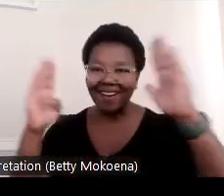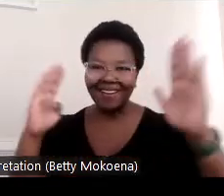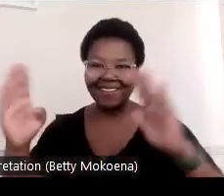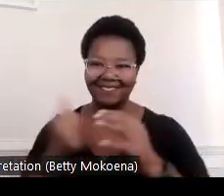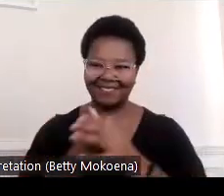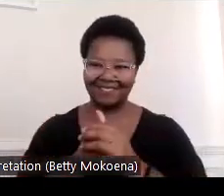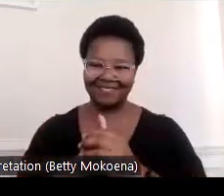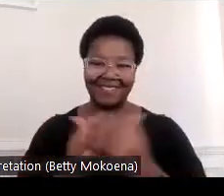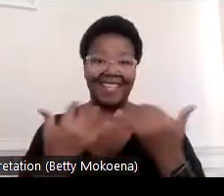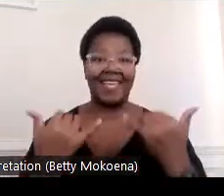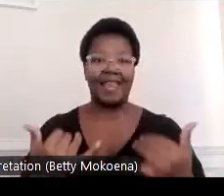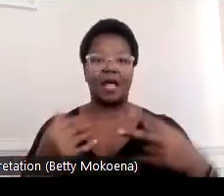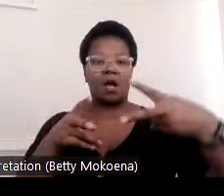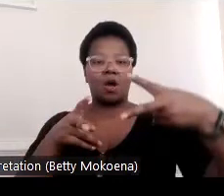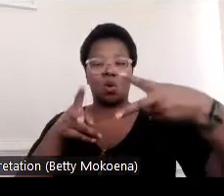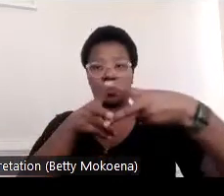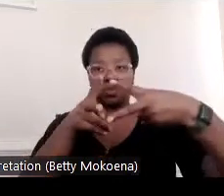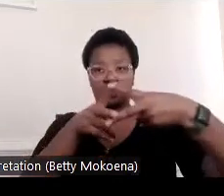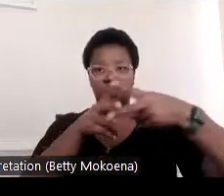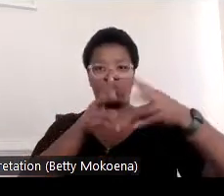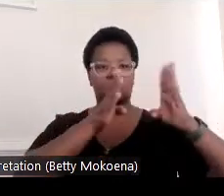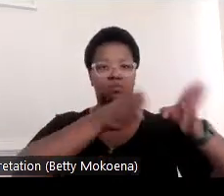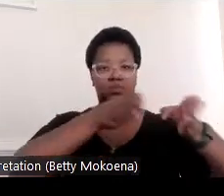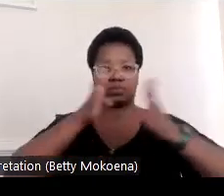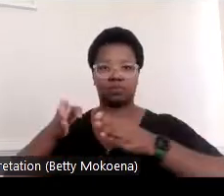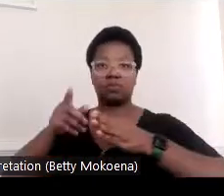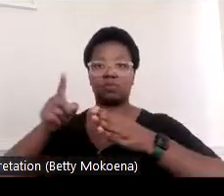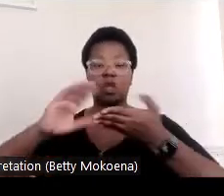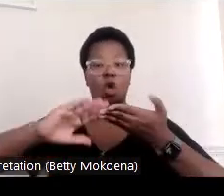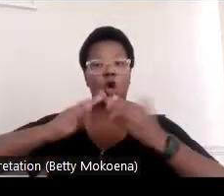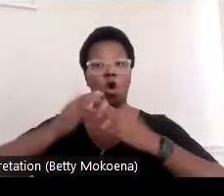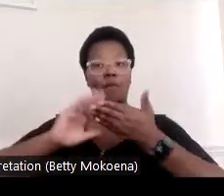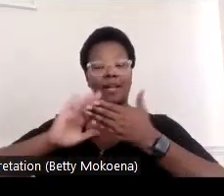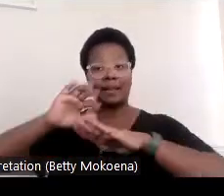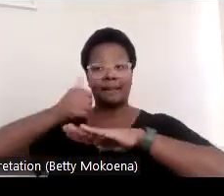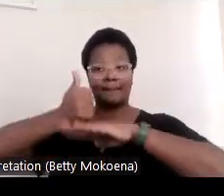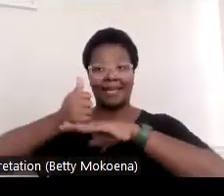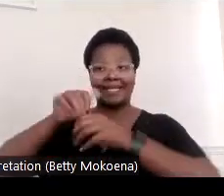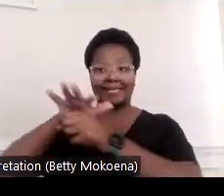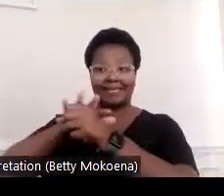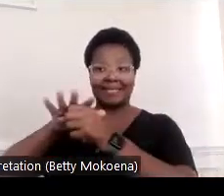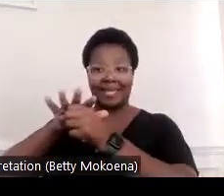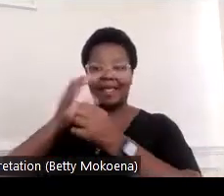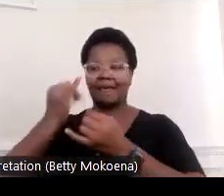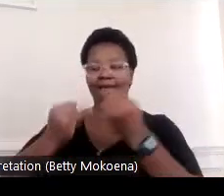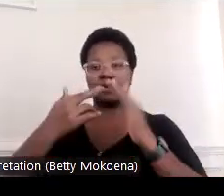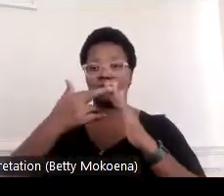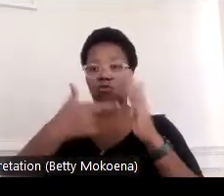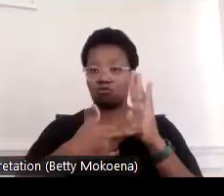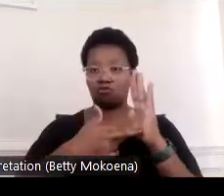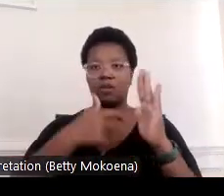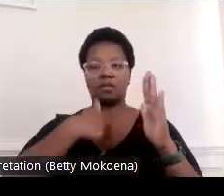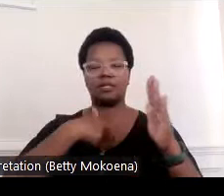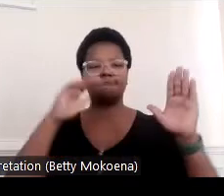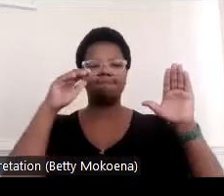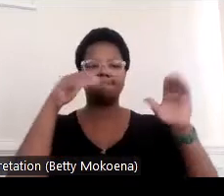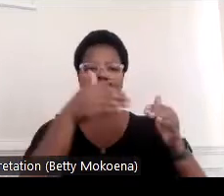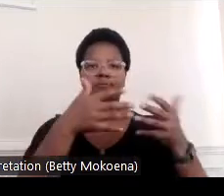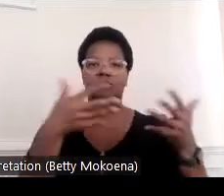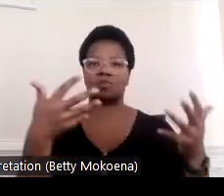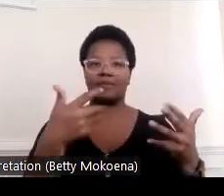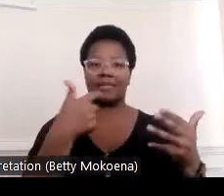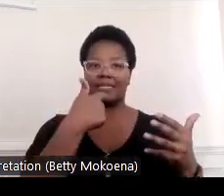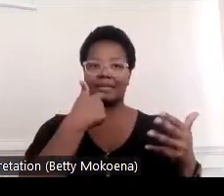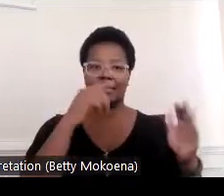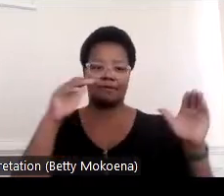a mí me gustaría entonces tener la palabra sierra Muy bien pues Buenas tardes hay dos partes principales a lo que es la regla